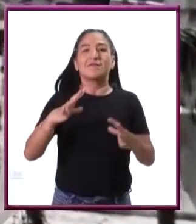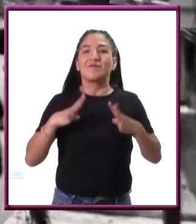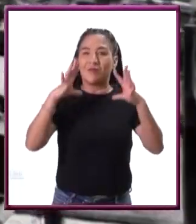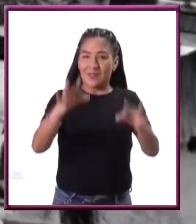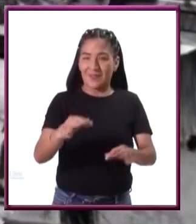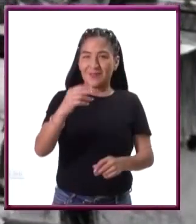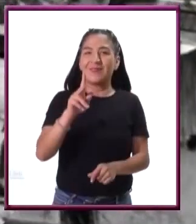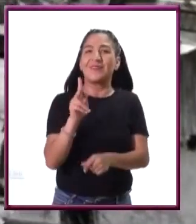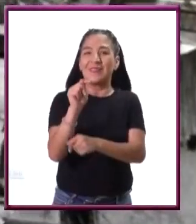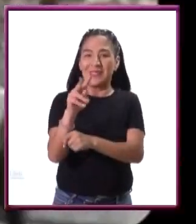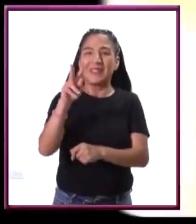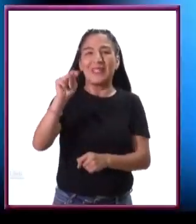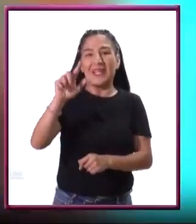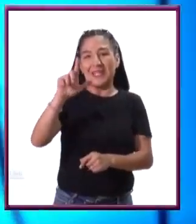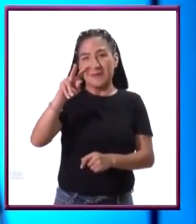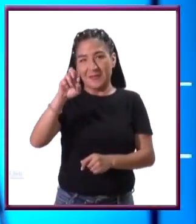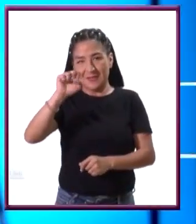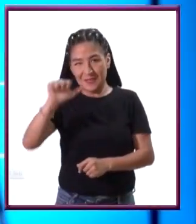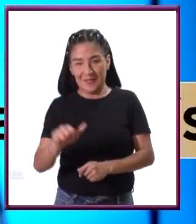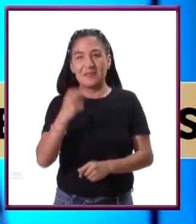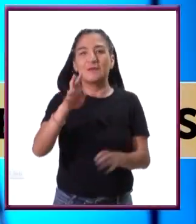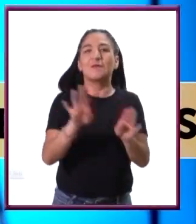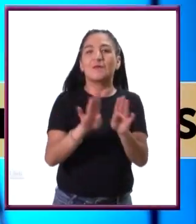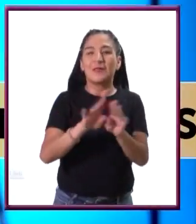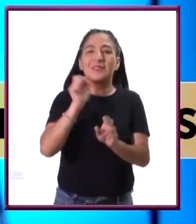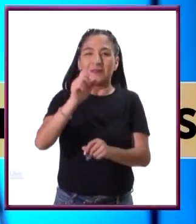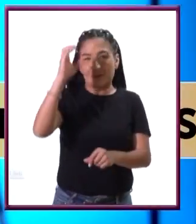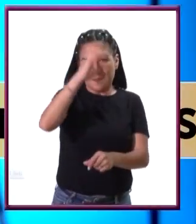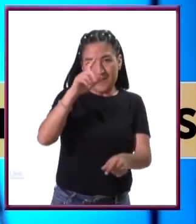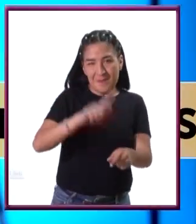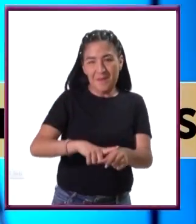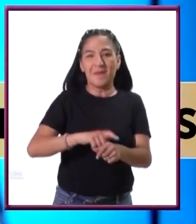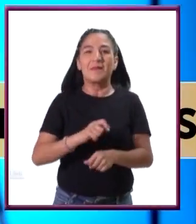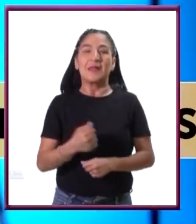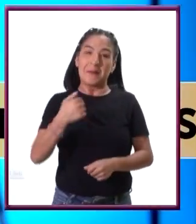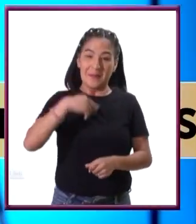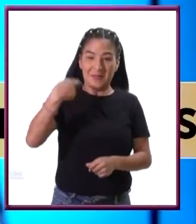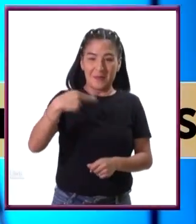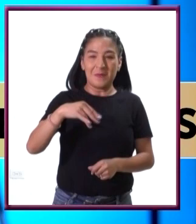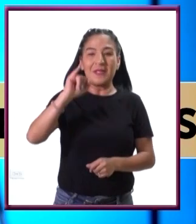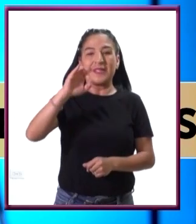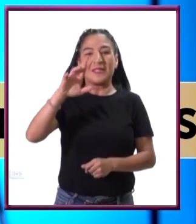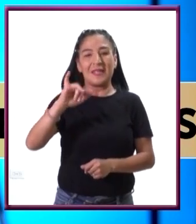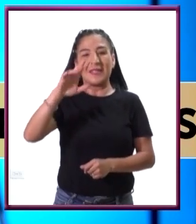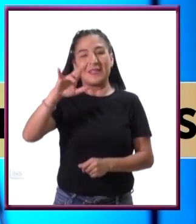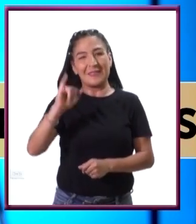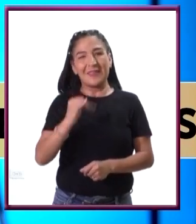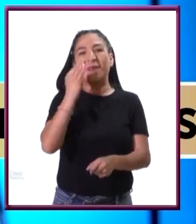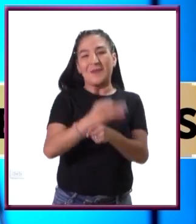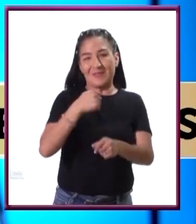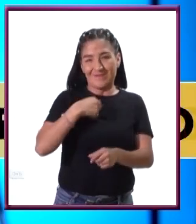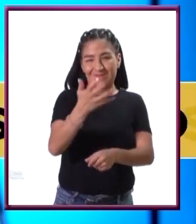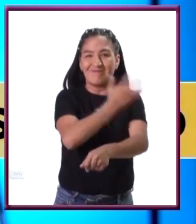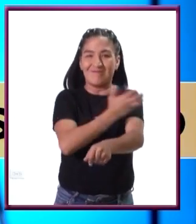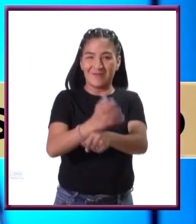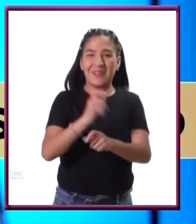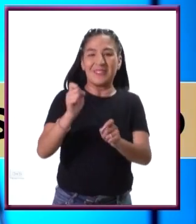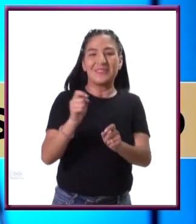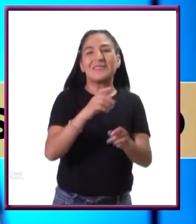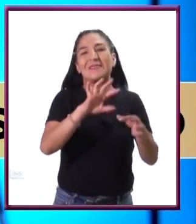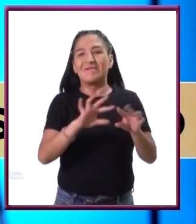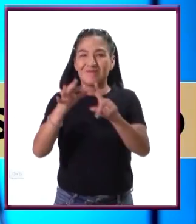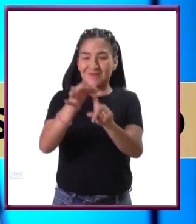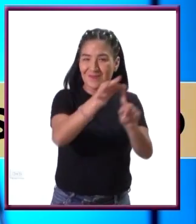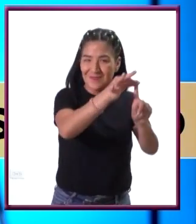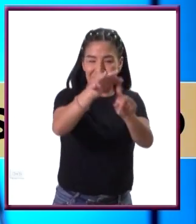un gran valor histórico y artístico. Mi nombre es Ireri y te acompañaré en este recorrido. El tema de hoy es